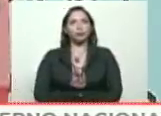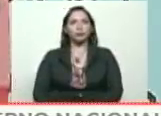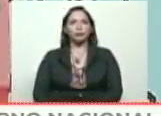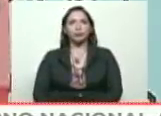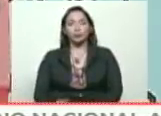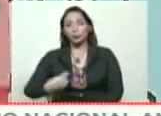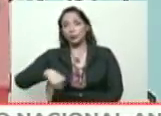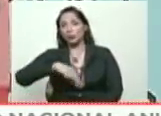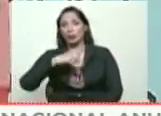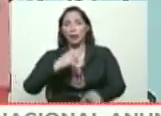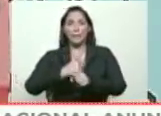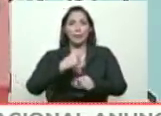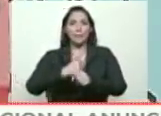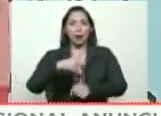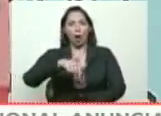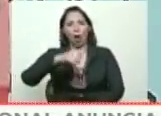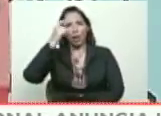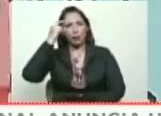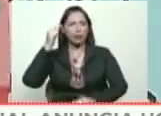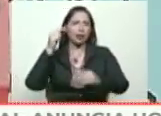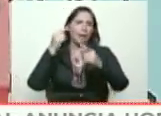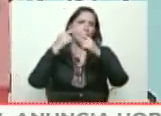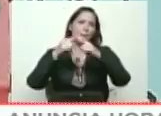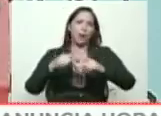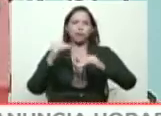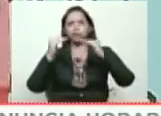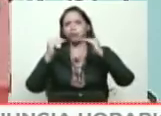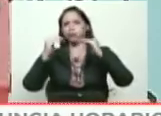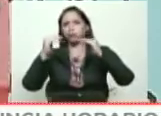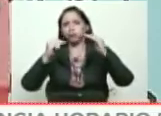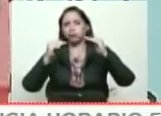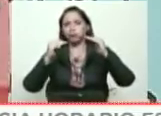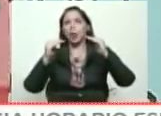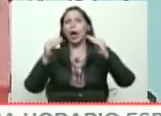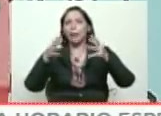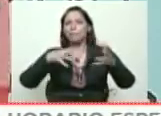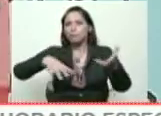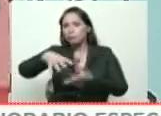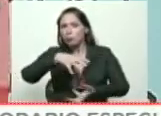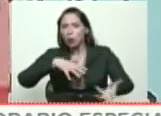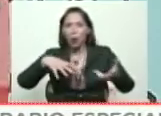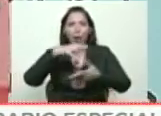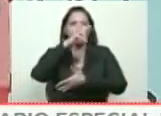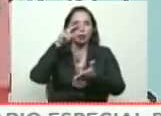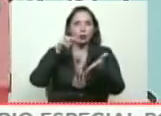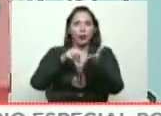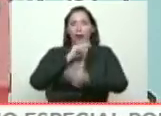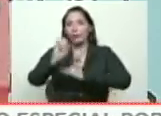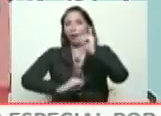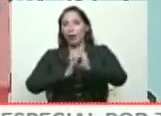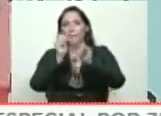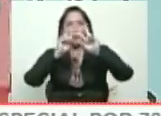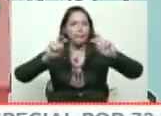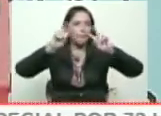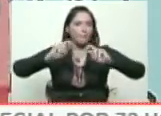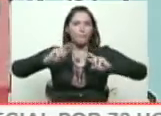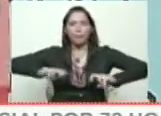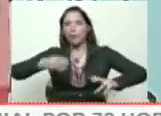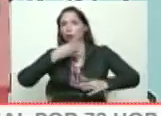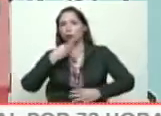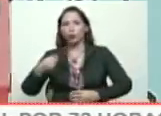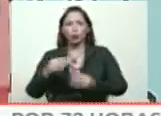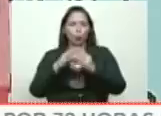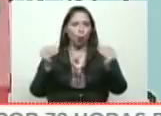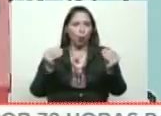estado trabajando el día de hoy haciendo un balance de la coyuntura nacional, de la coyuntura internacional, de revisando todos los planes de